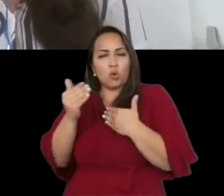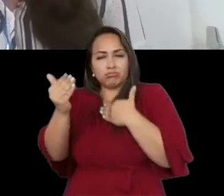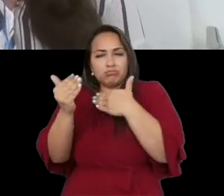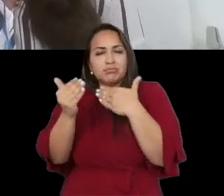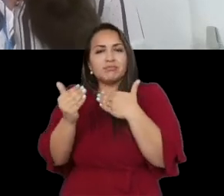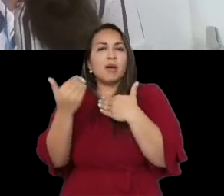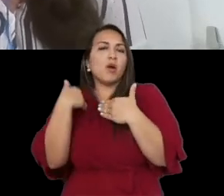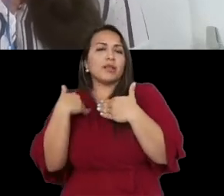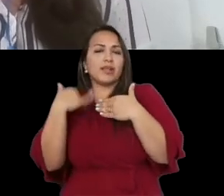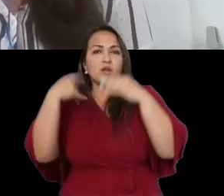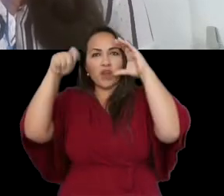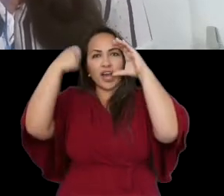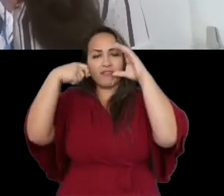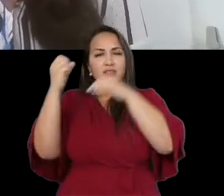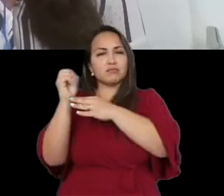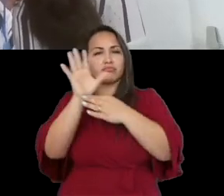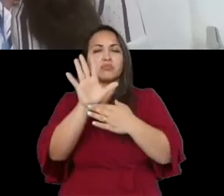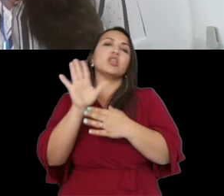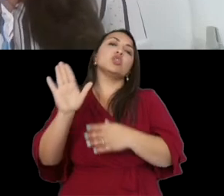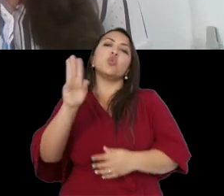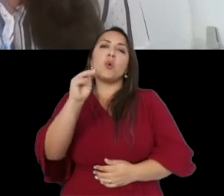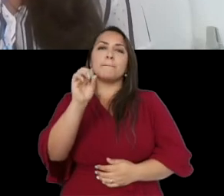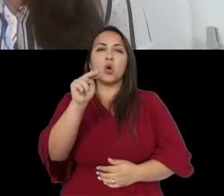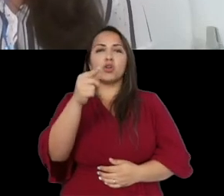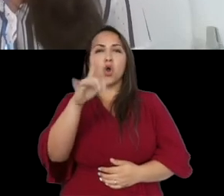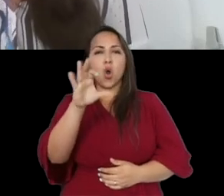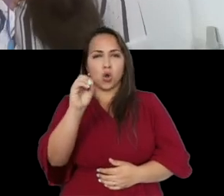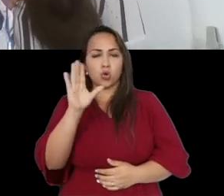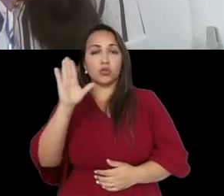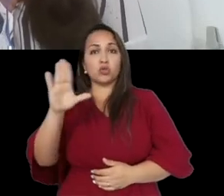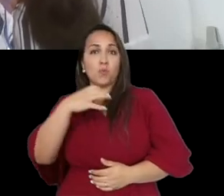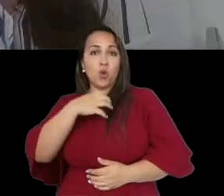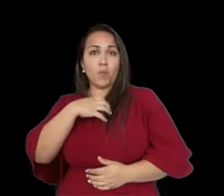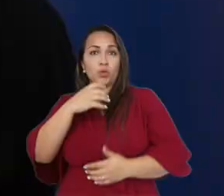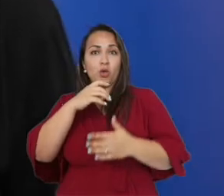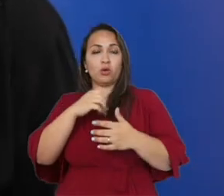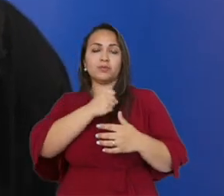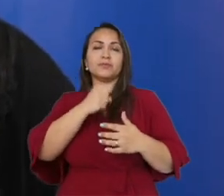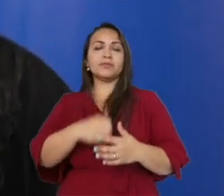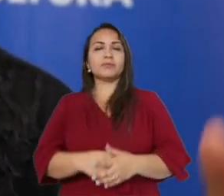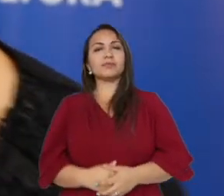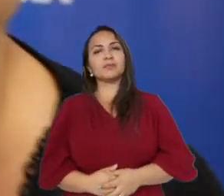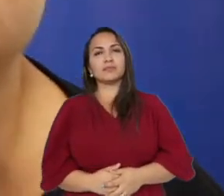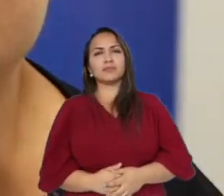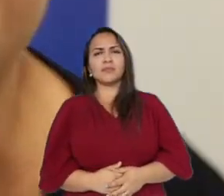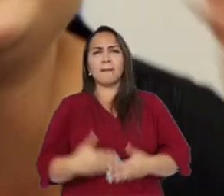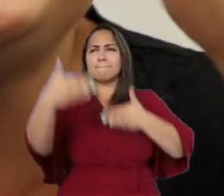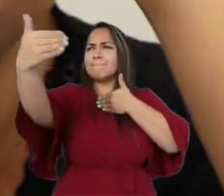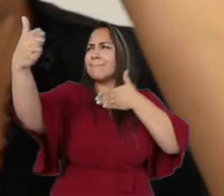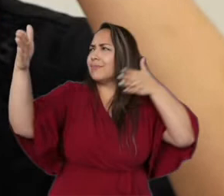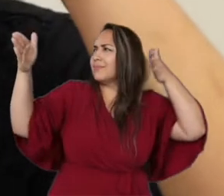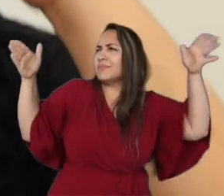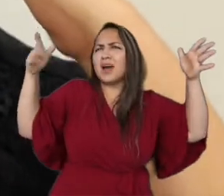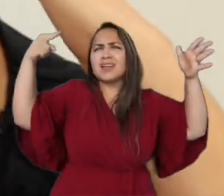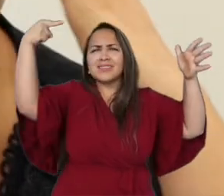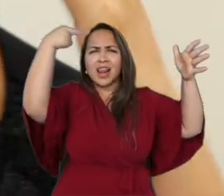Vamos a tener esta grabación del monólogo que tú es de tu autoría. Las cuatro